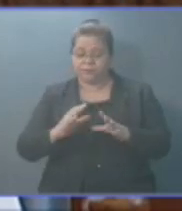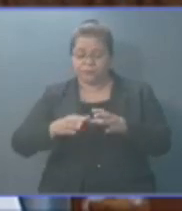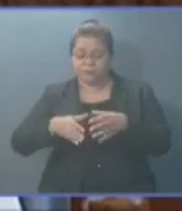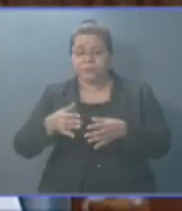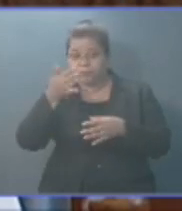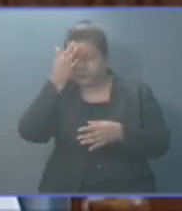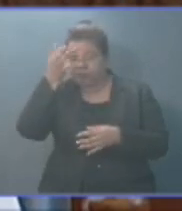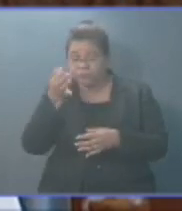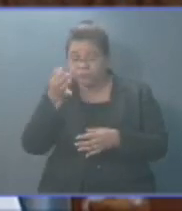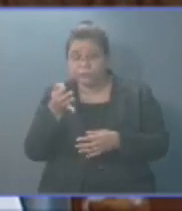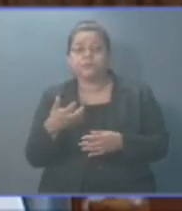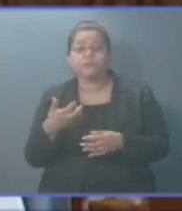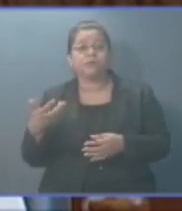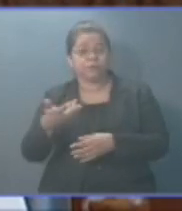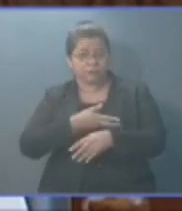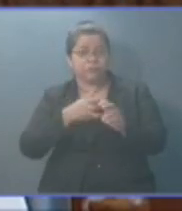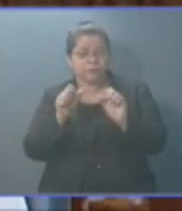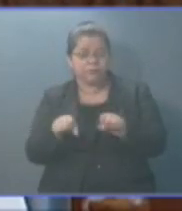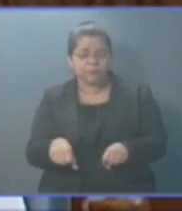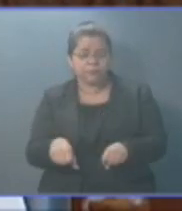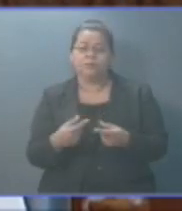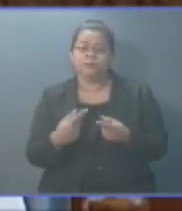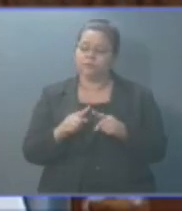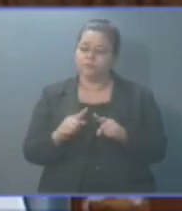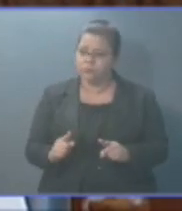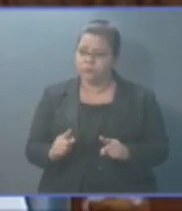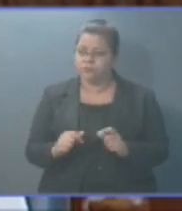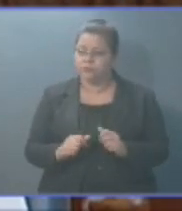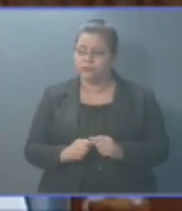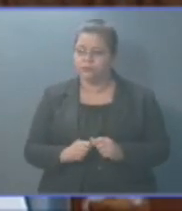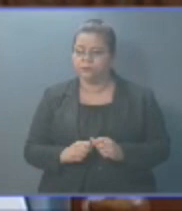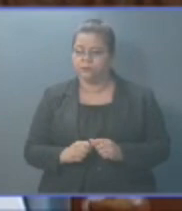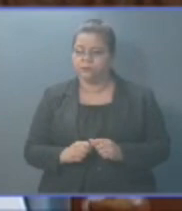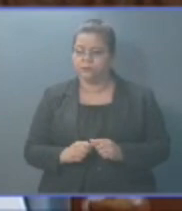la iniciativa es procedente, por lo que